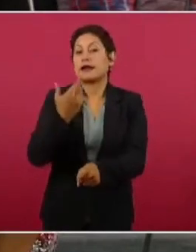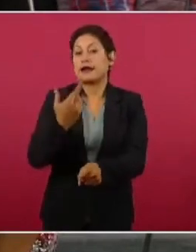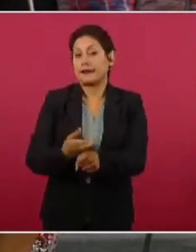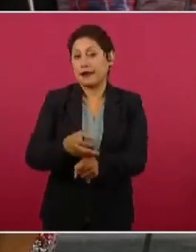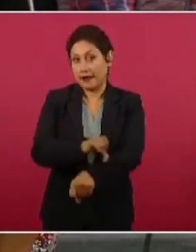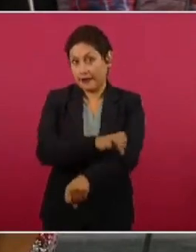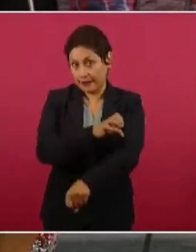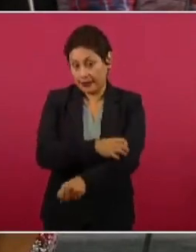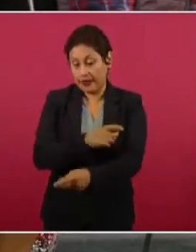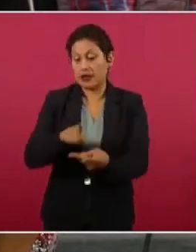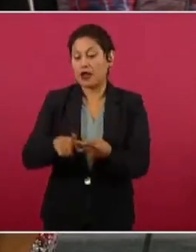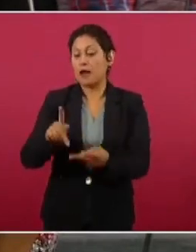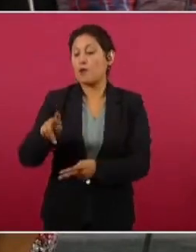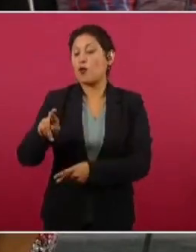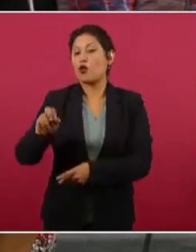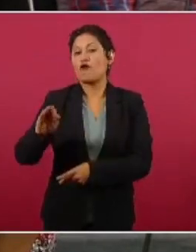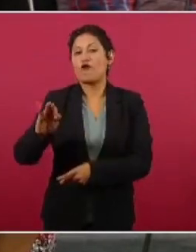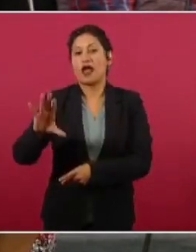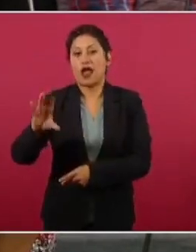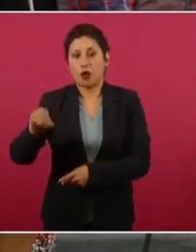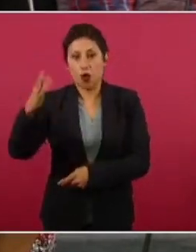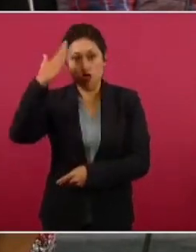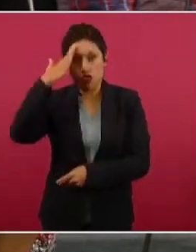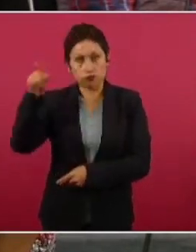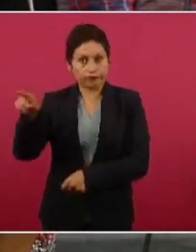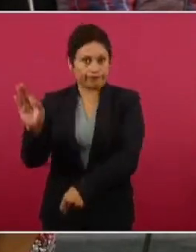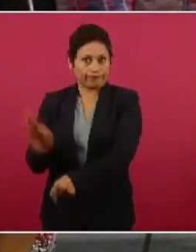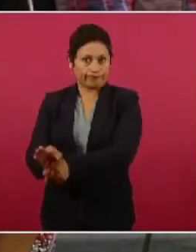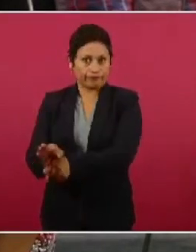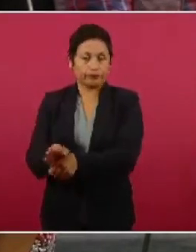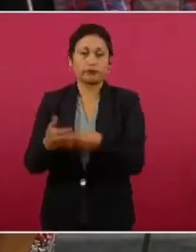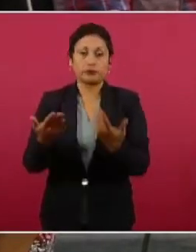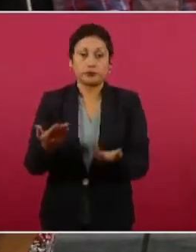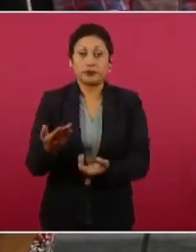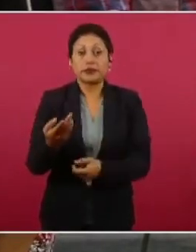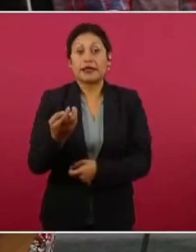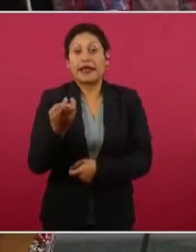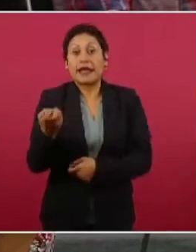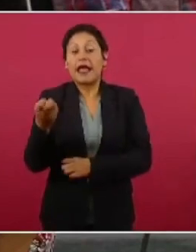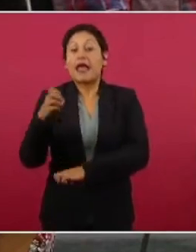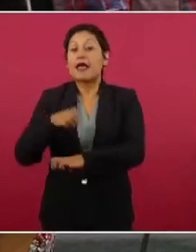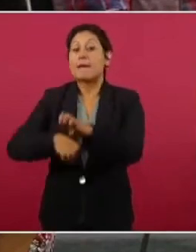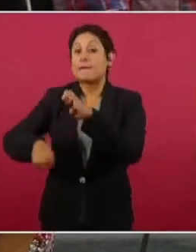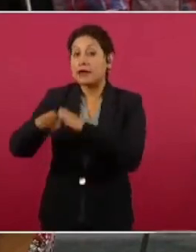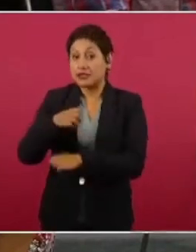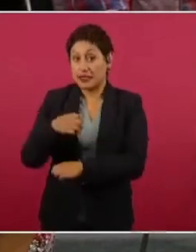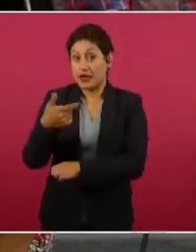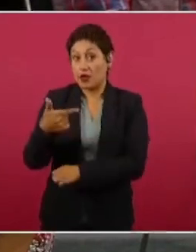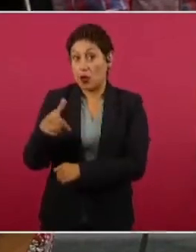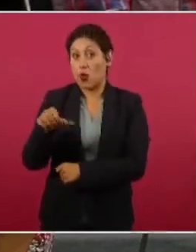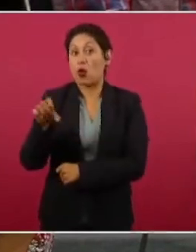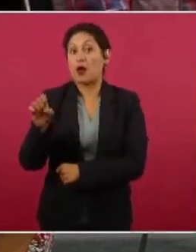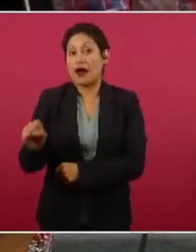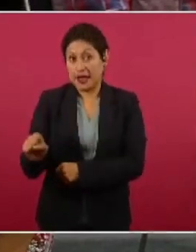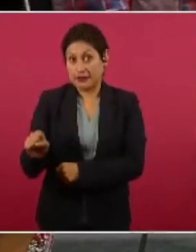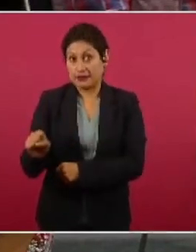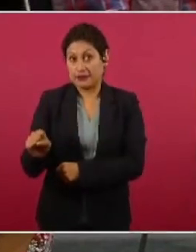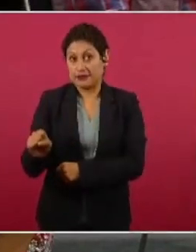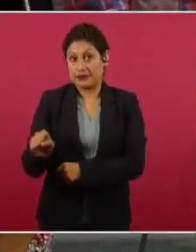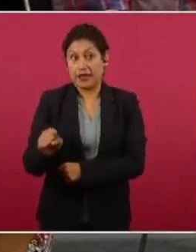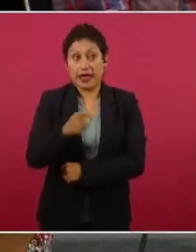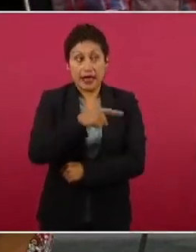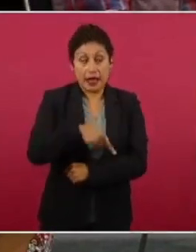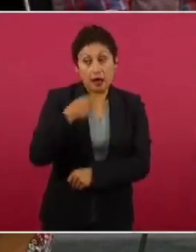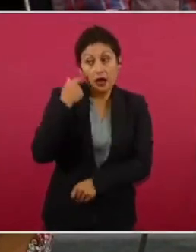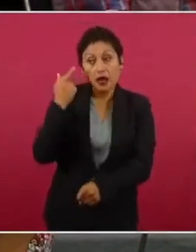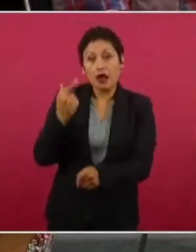de Profeco. Y entonces, estos empresarios gaseros ya presentaron las respectivas denuncias y demandan y